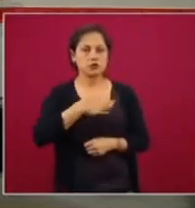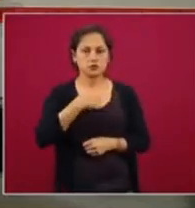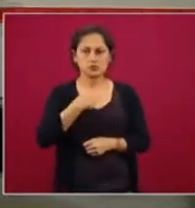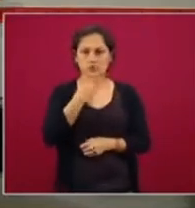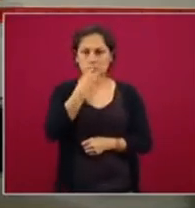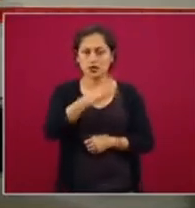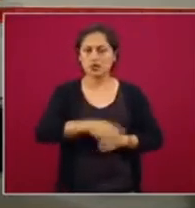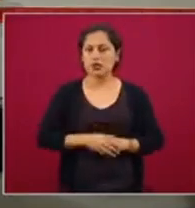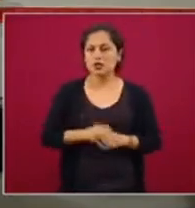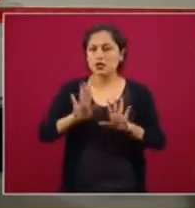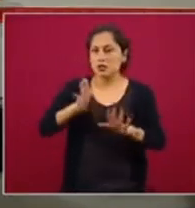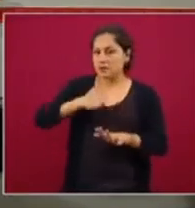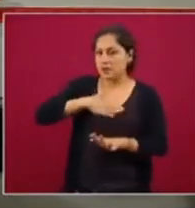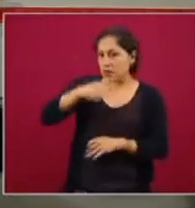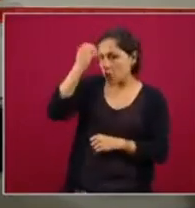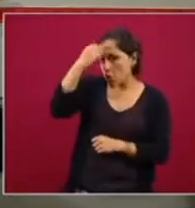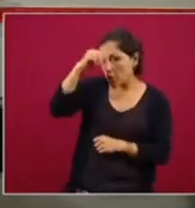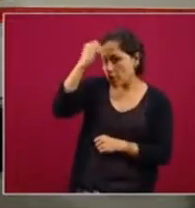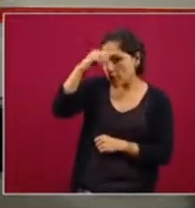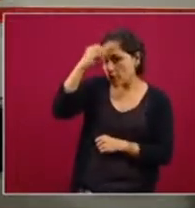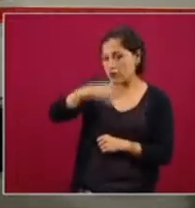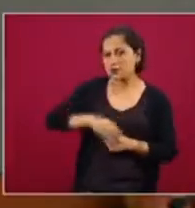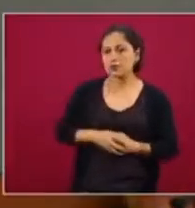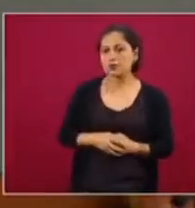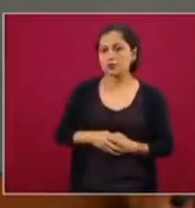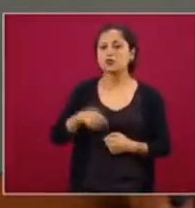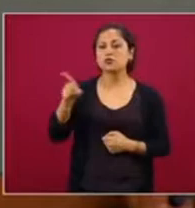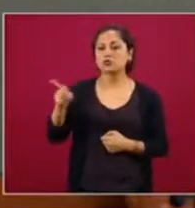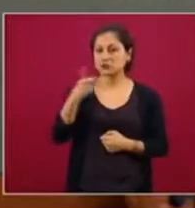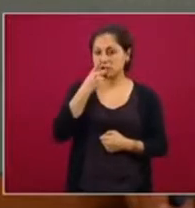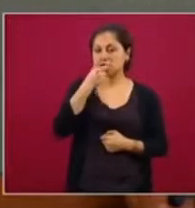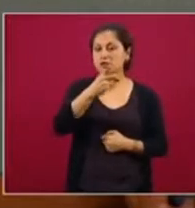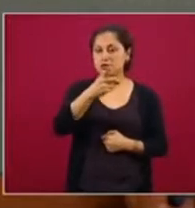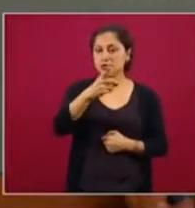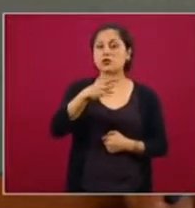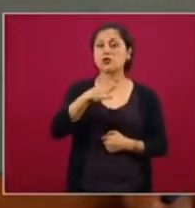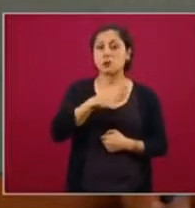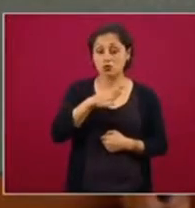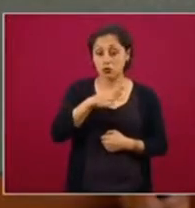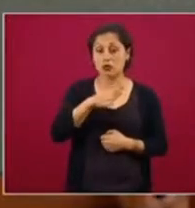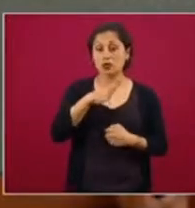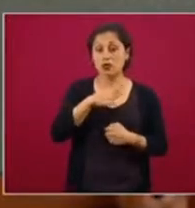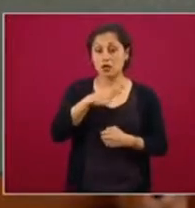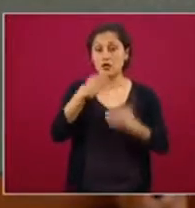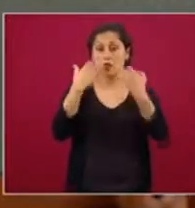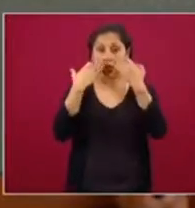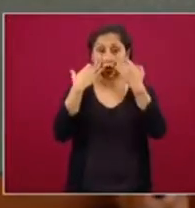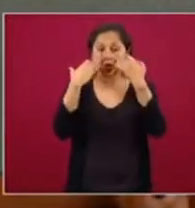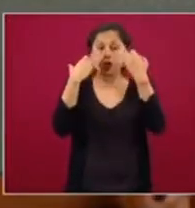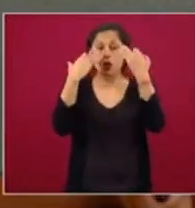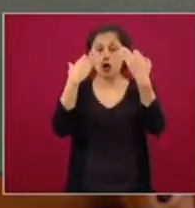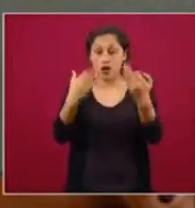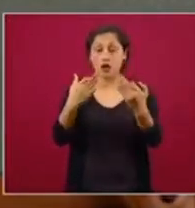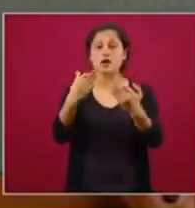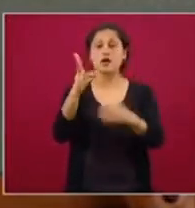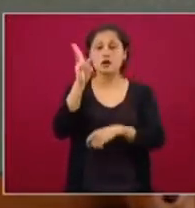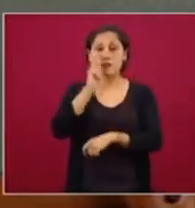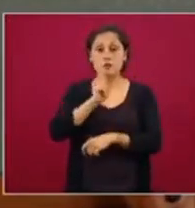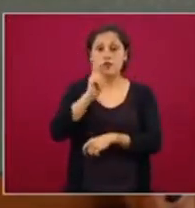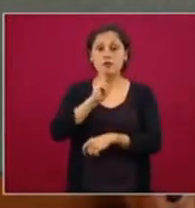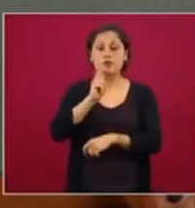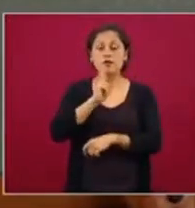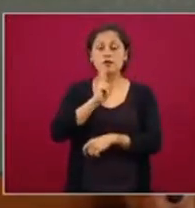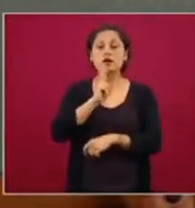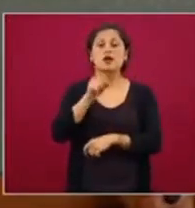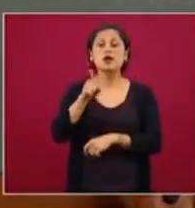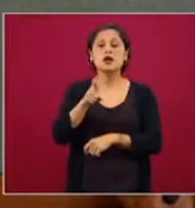puedo comentar al respecto es, por lo que usted mismo señaló, hay evidencias de que por su importancia estratégica opera